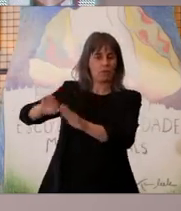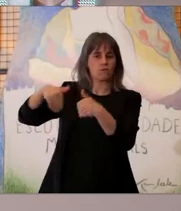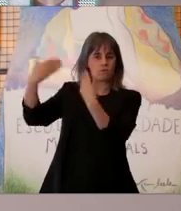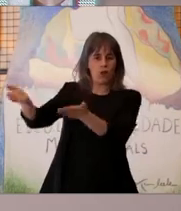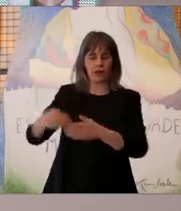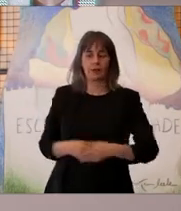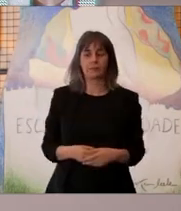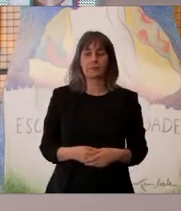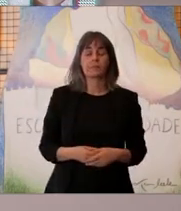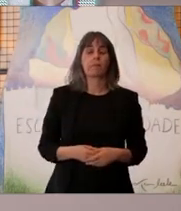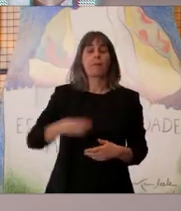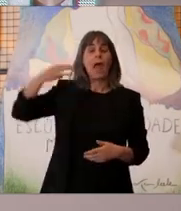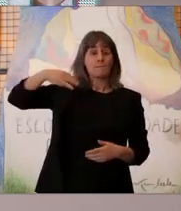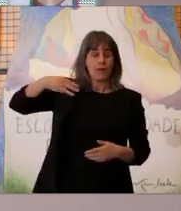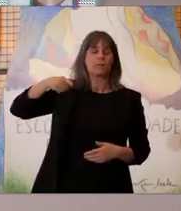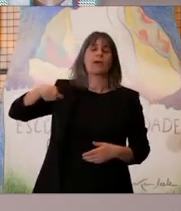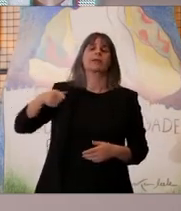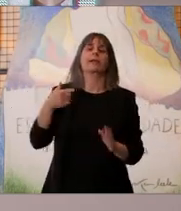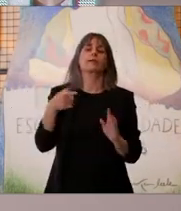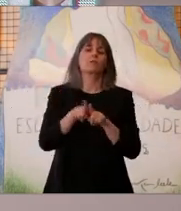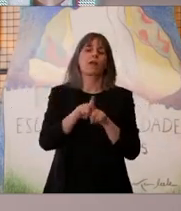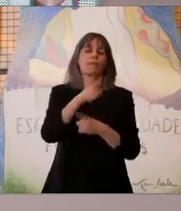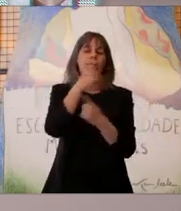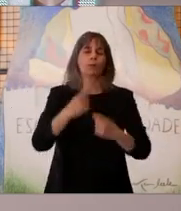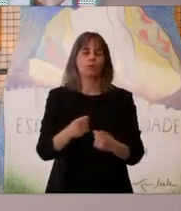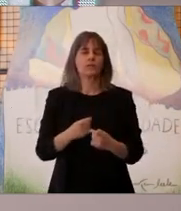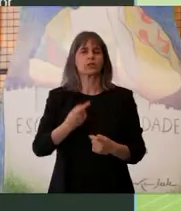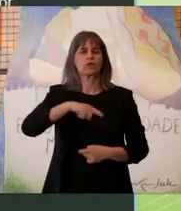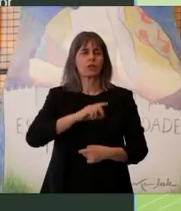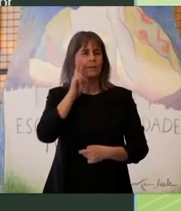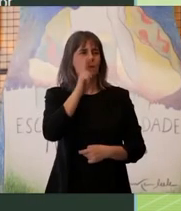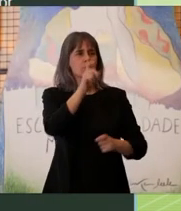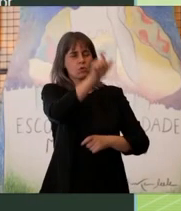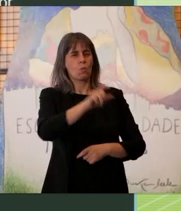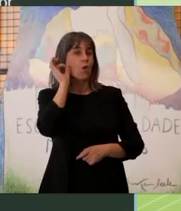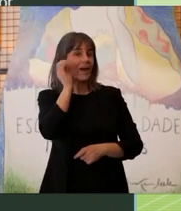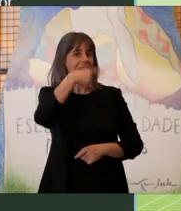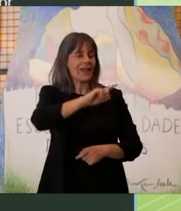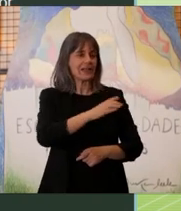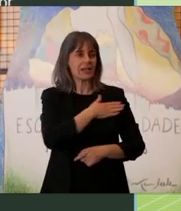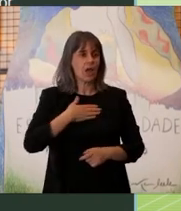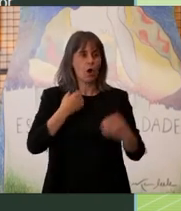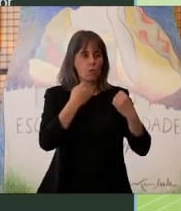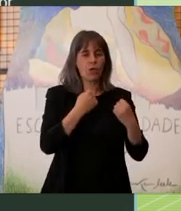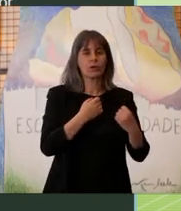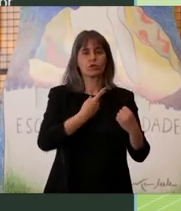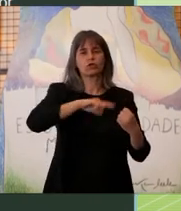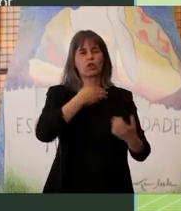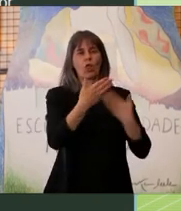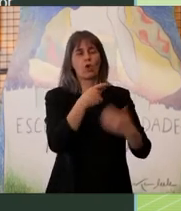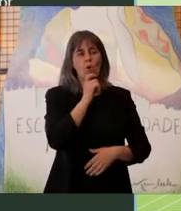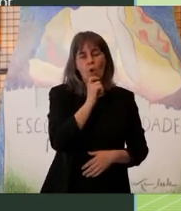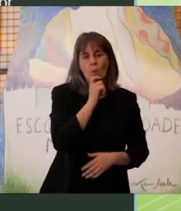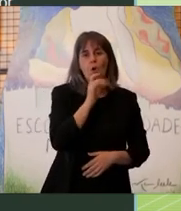Cómo hemos aprendido a mirar a las mujeres que ejercen el poder o que tratan de hacerlo Cuál es el sustrato cultural que alimenta la misoginia